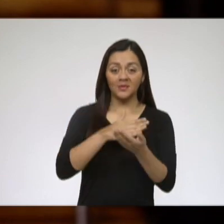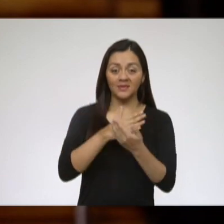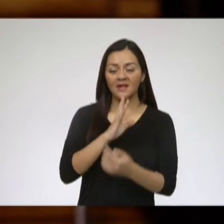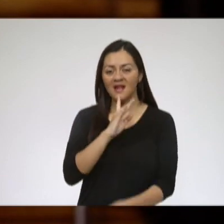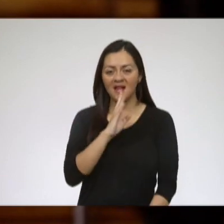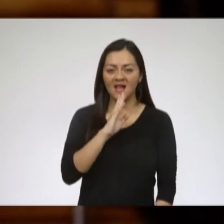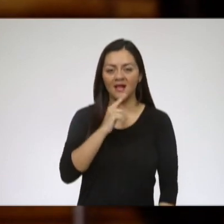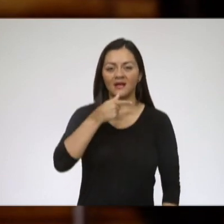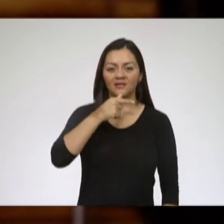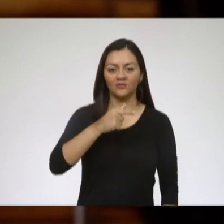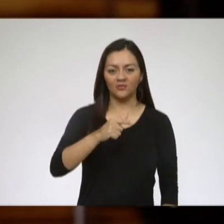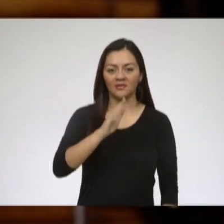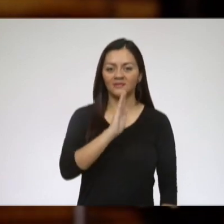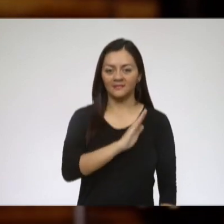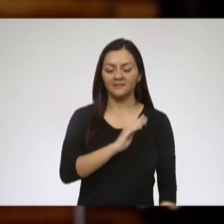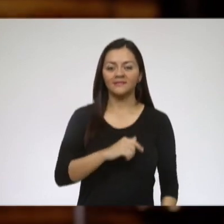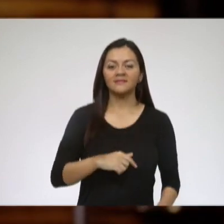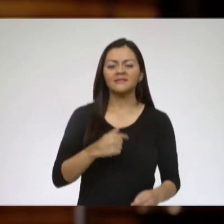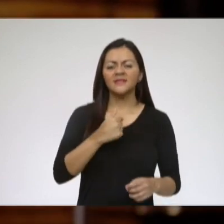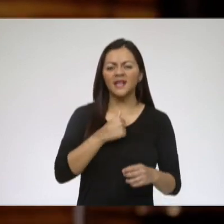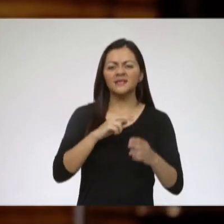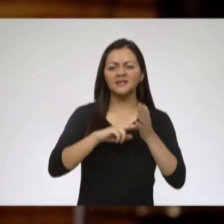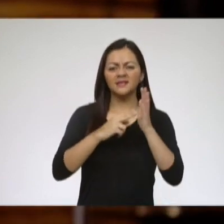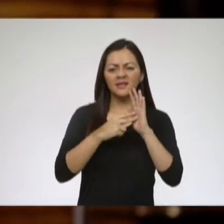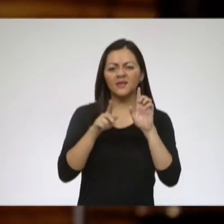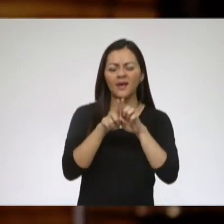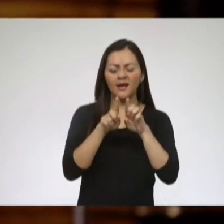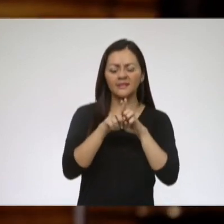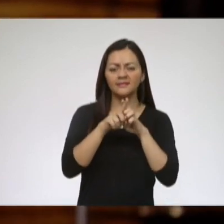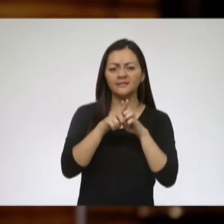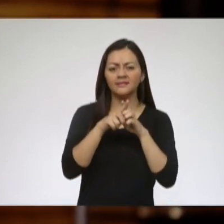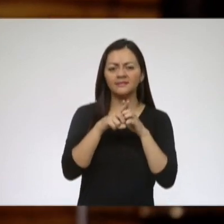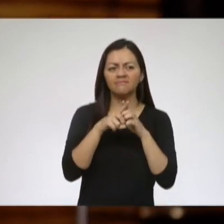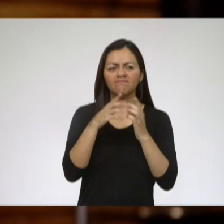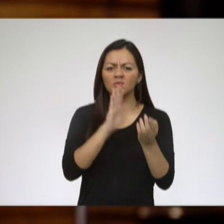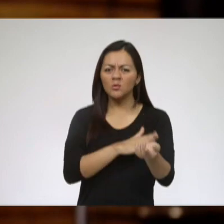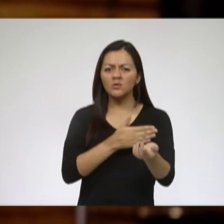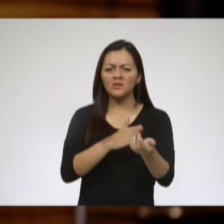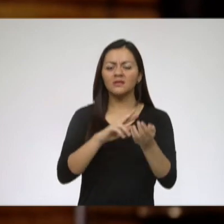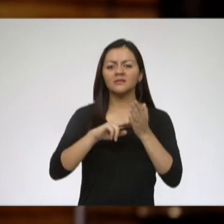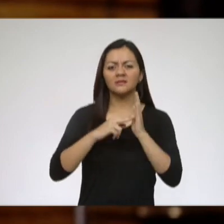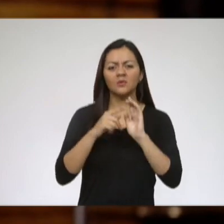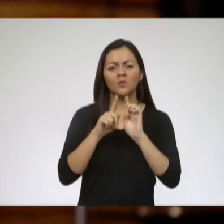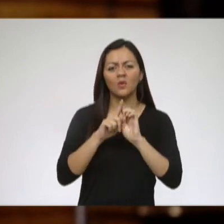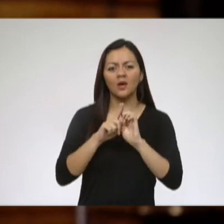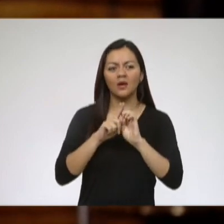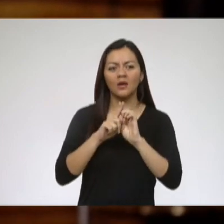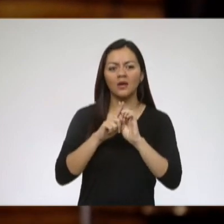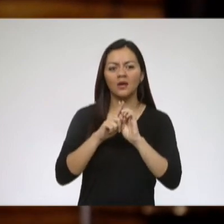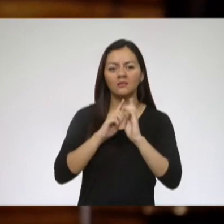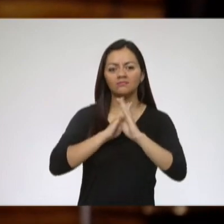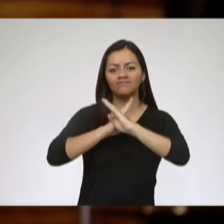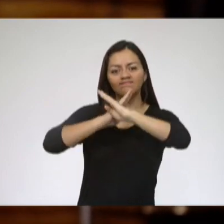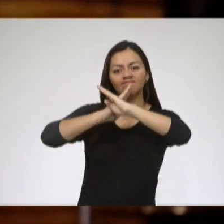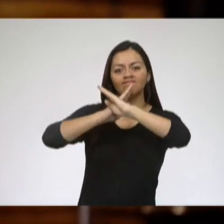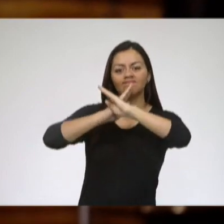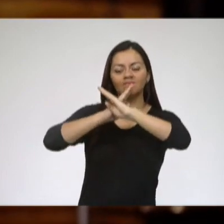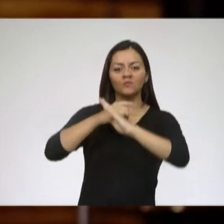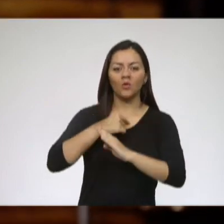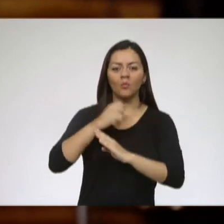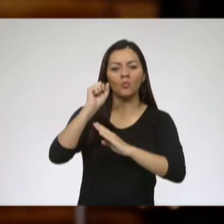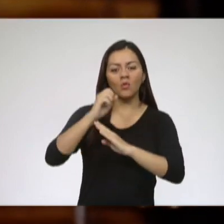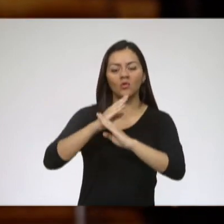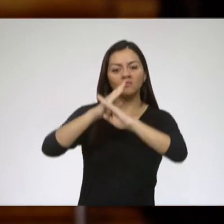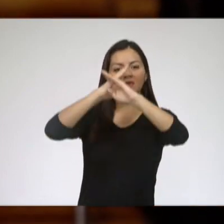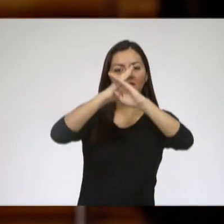pues. Así como la palabra, es nuestra arma. Es como nos podemos defender, es como lo que podemos decir, lo que pensamos y